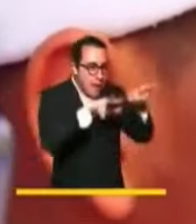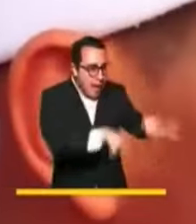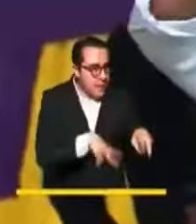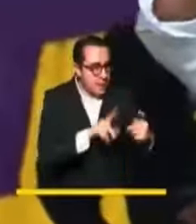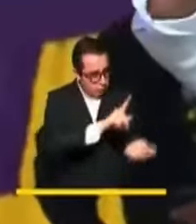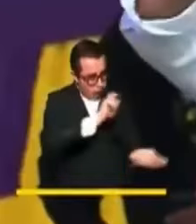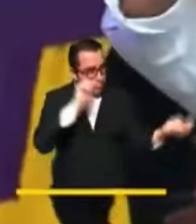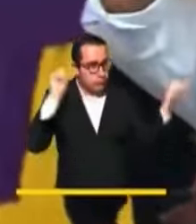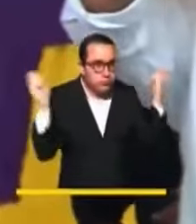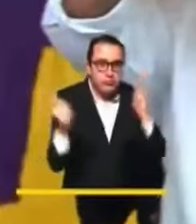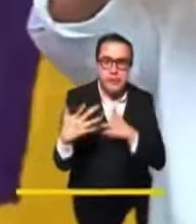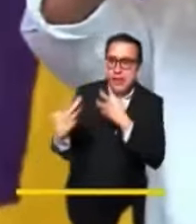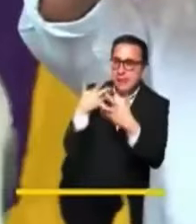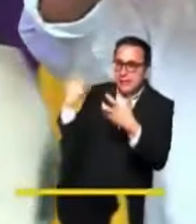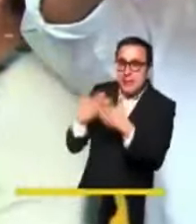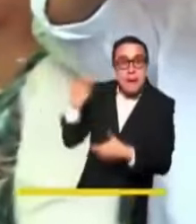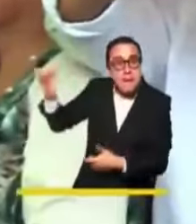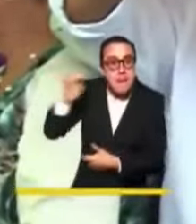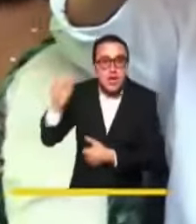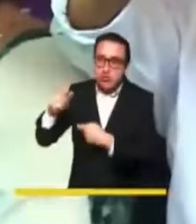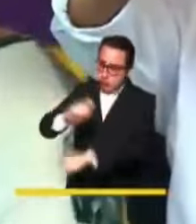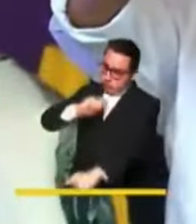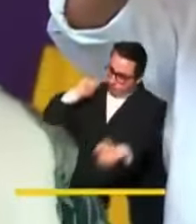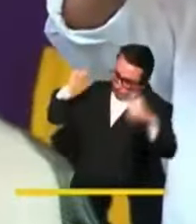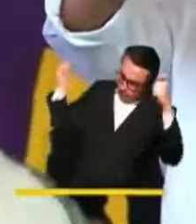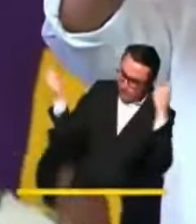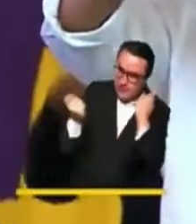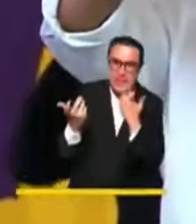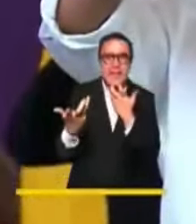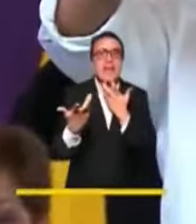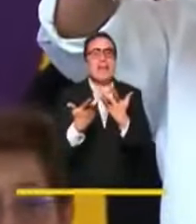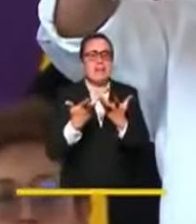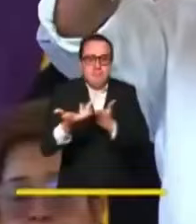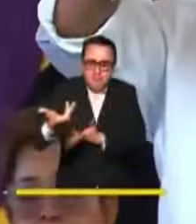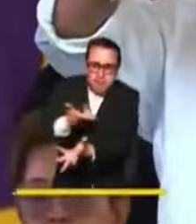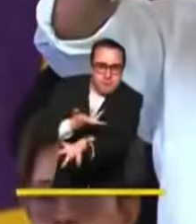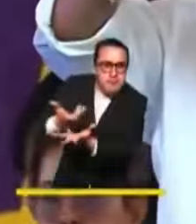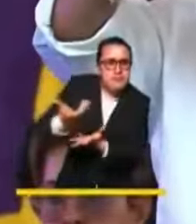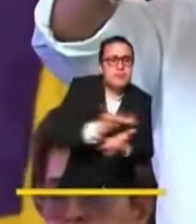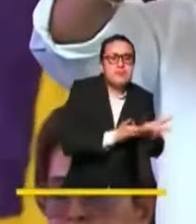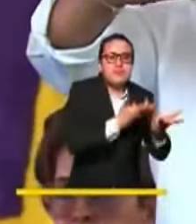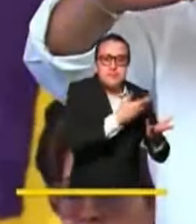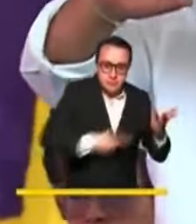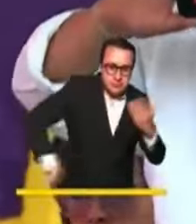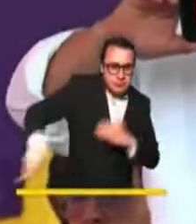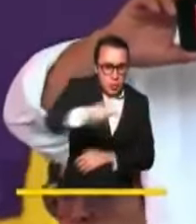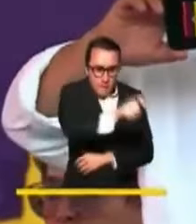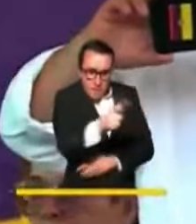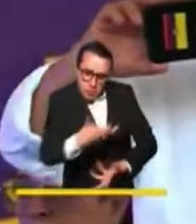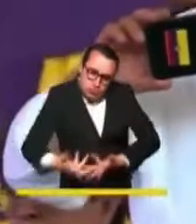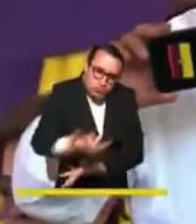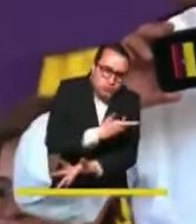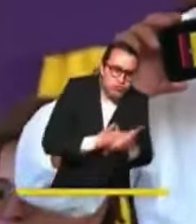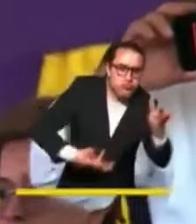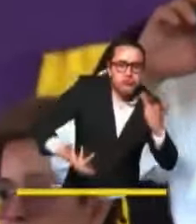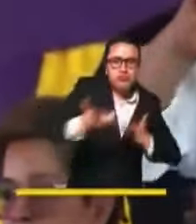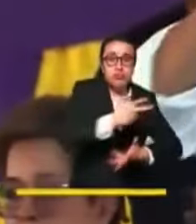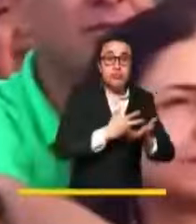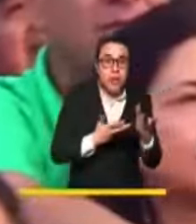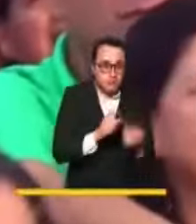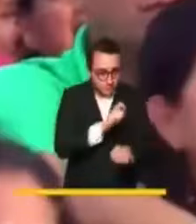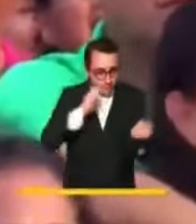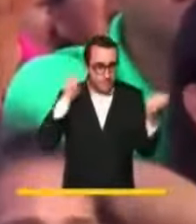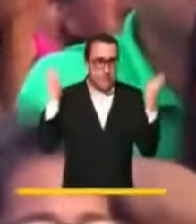a la unidad. El problema es si es creíble o no es creíble. Y es que la reforma de la salud, ¿cuánto tiempo no pidieron